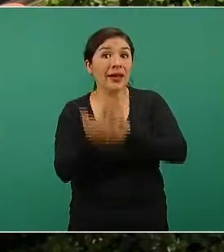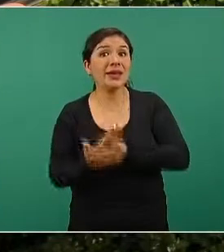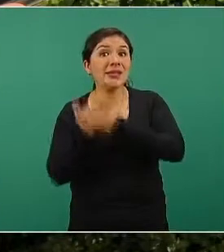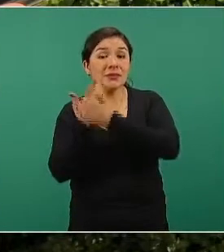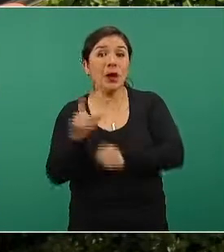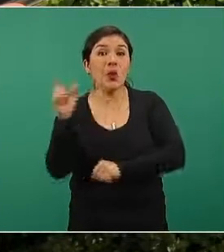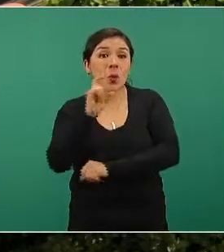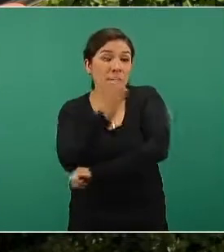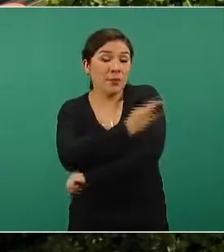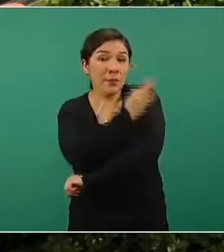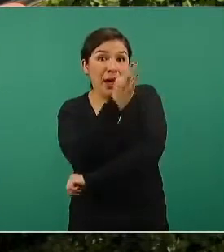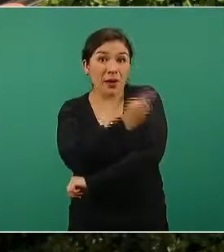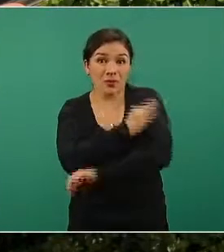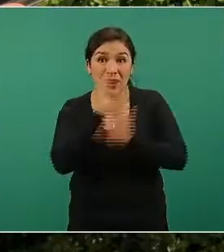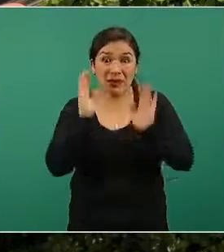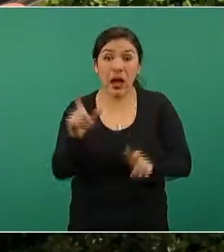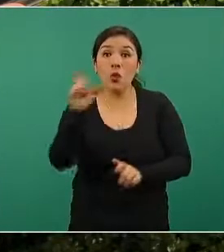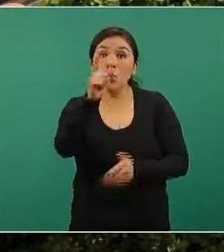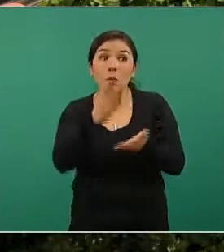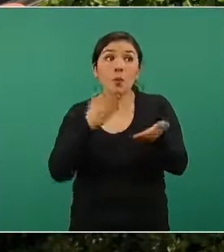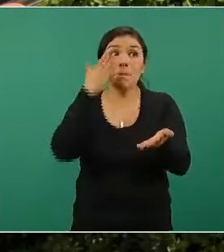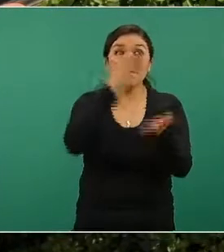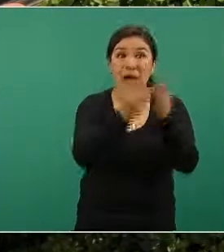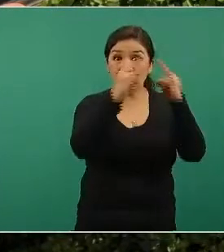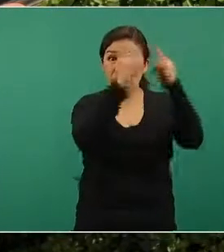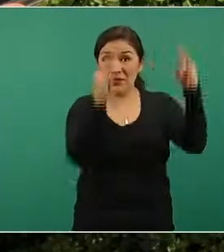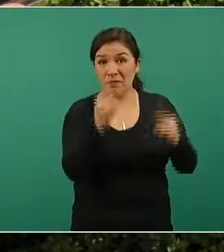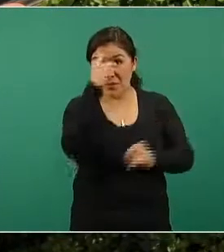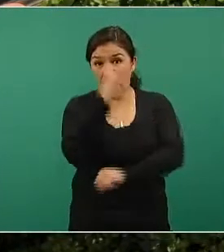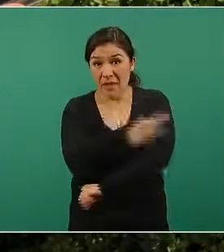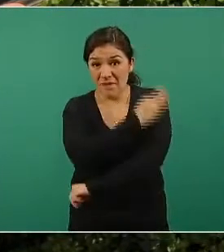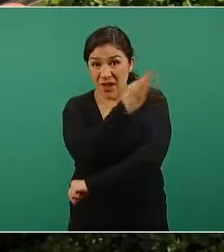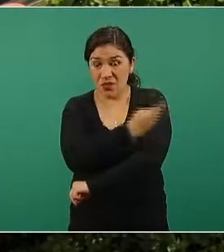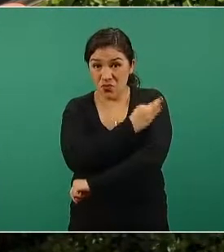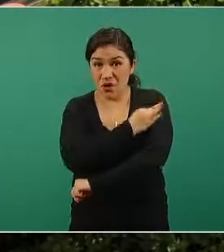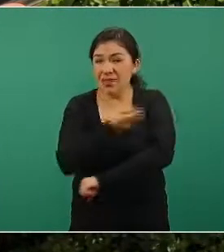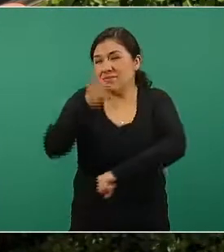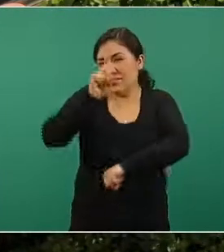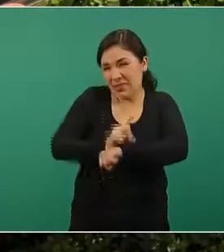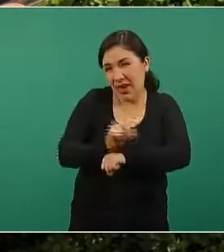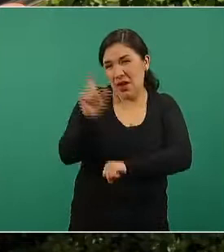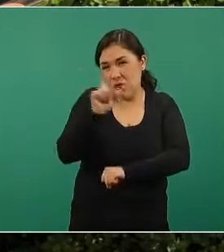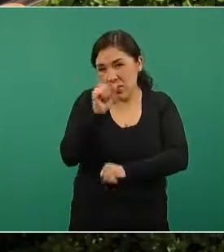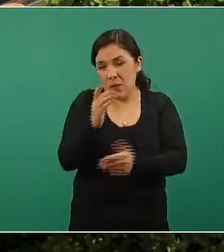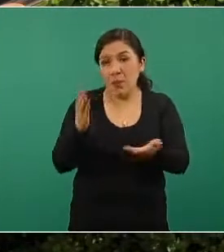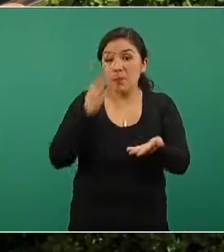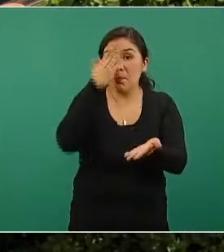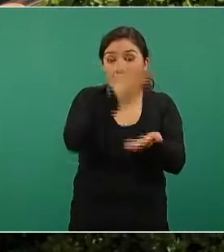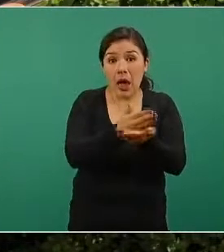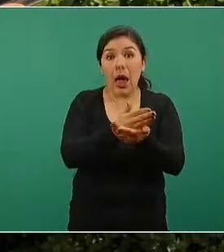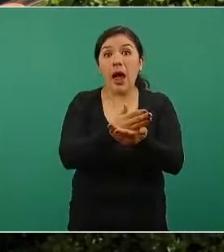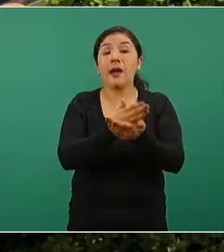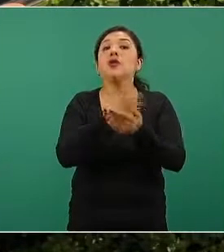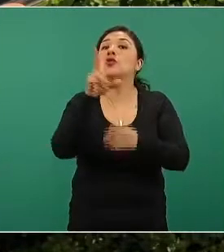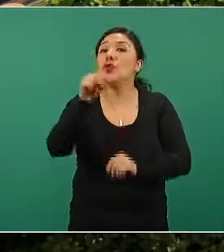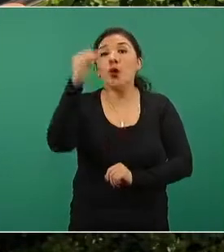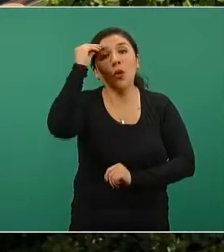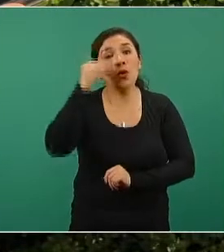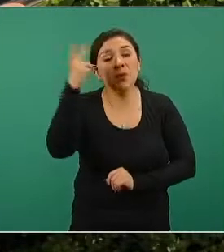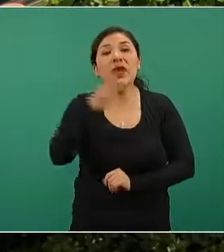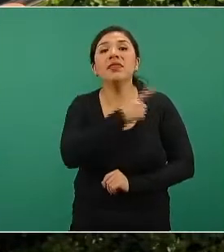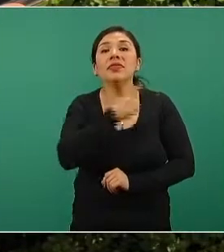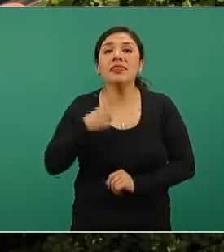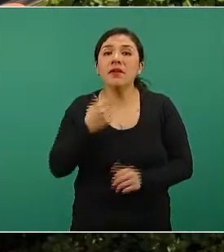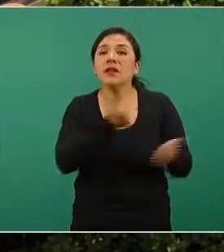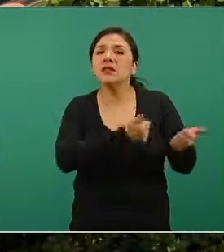poder vacunarse, que cuando acudan a los puntos de vacunación, a los módulos a donde son convocados, no olviden llevar con ellos